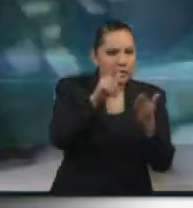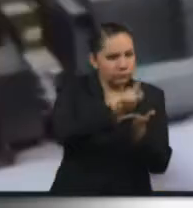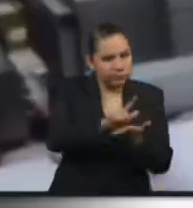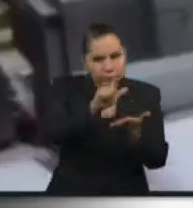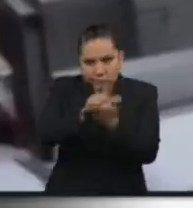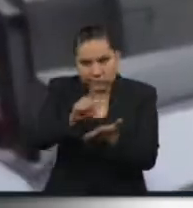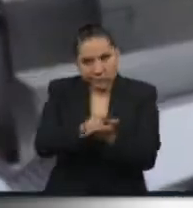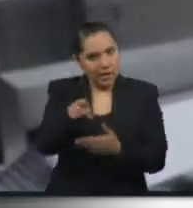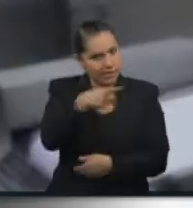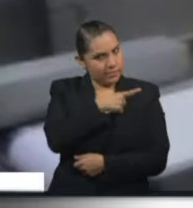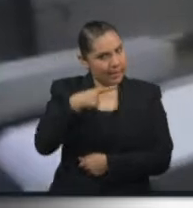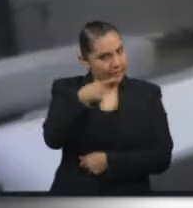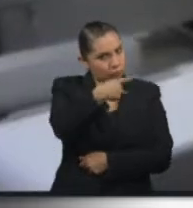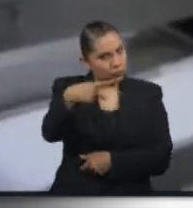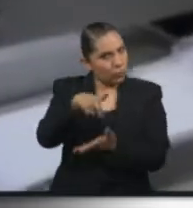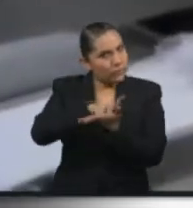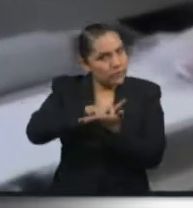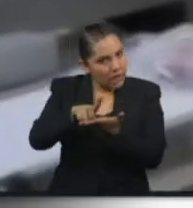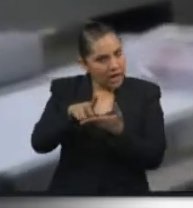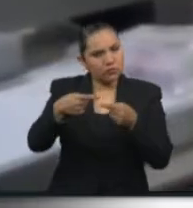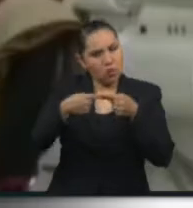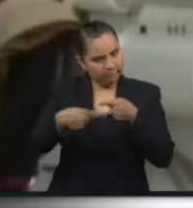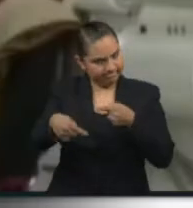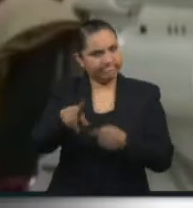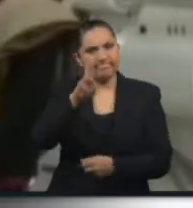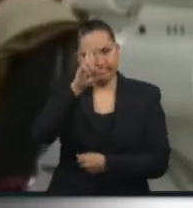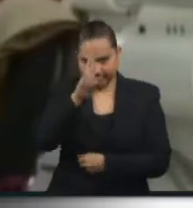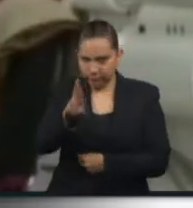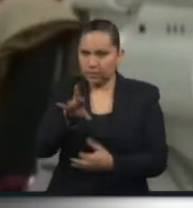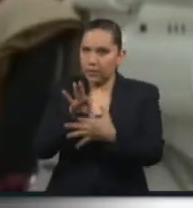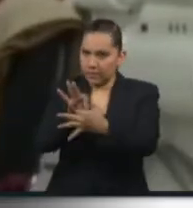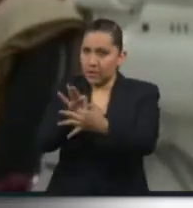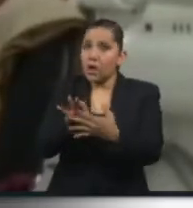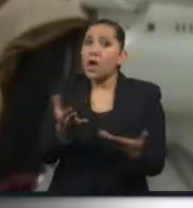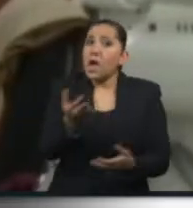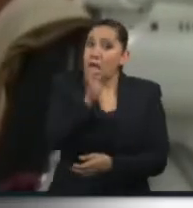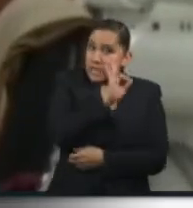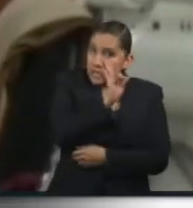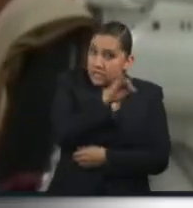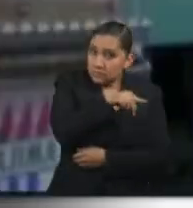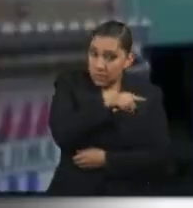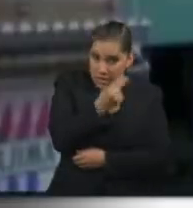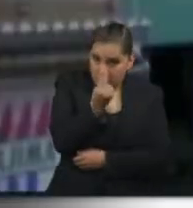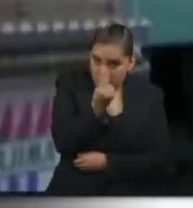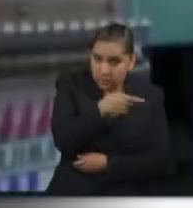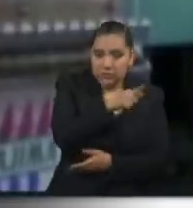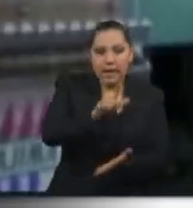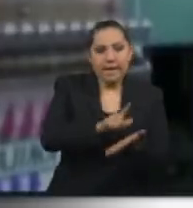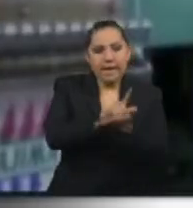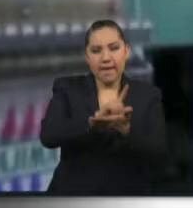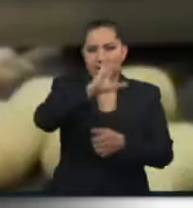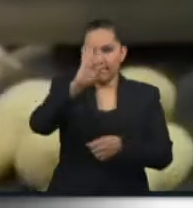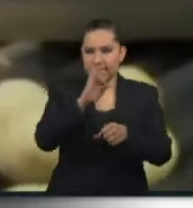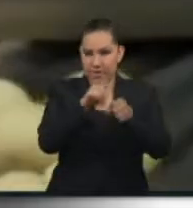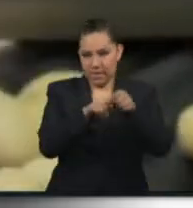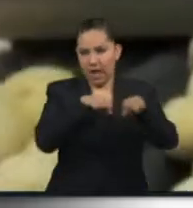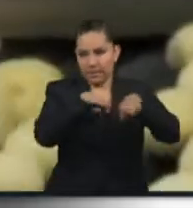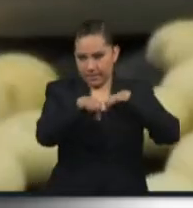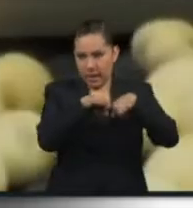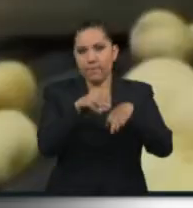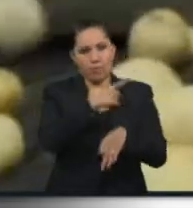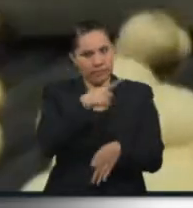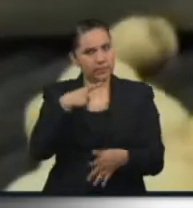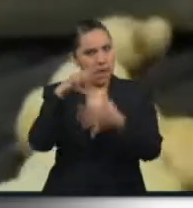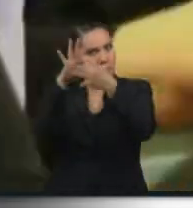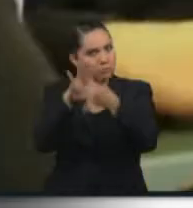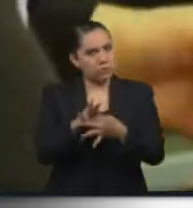contingencia que sería necesaria para aplicar la Ley Federal del Trabajo en casos de suspensión de actividades, además de la creación de un fondo